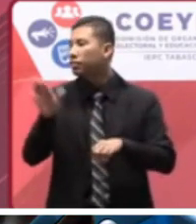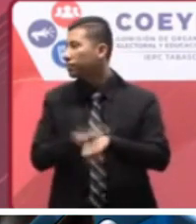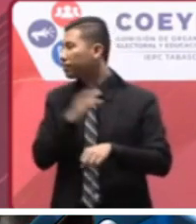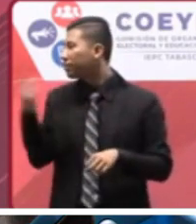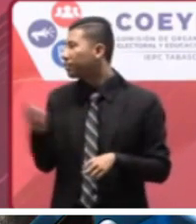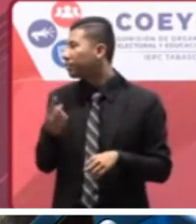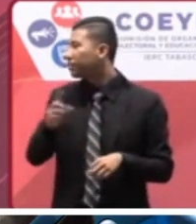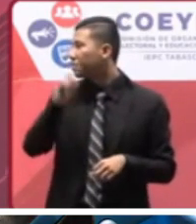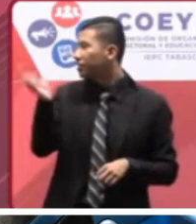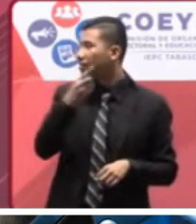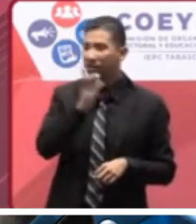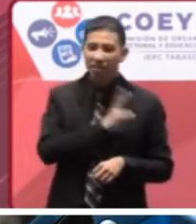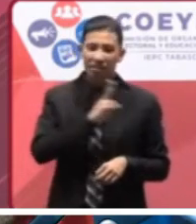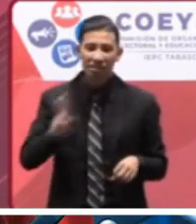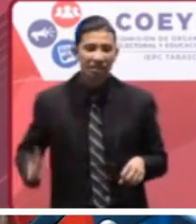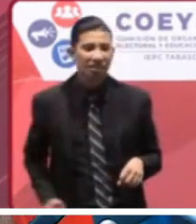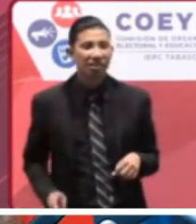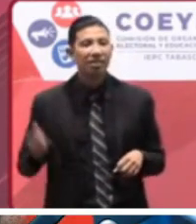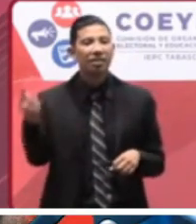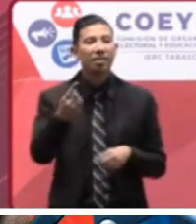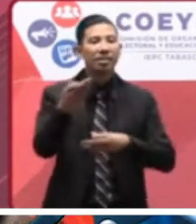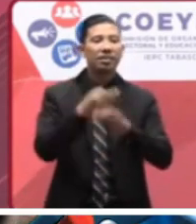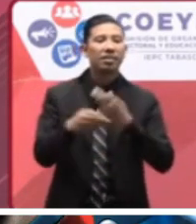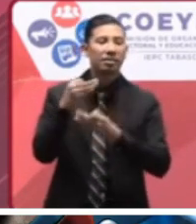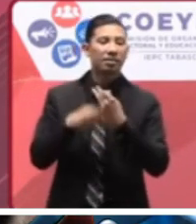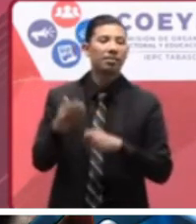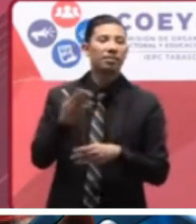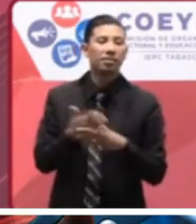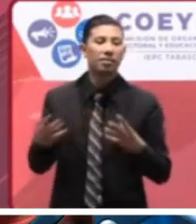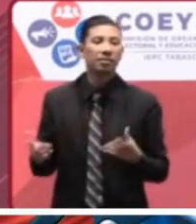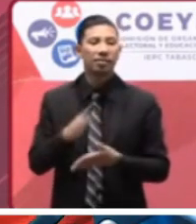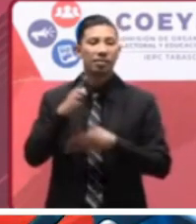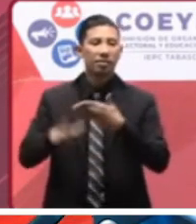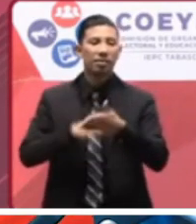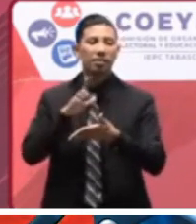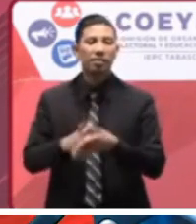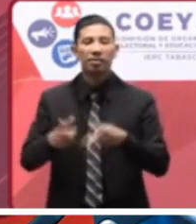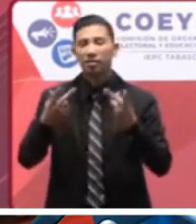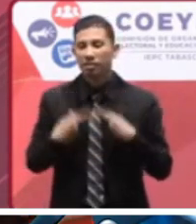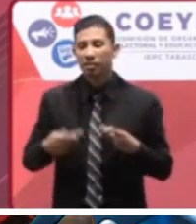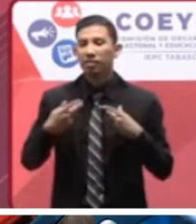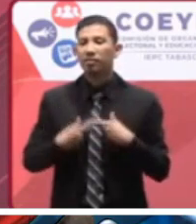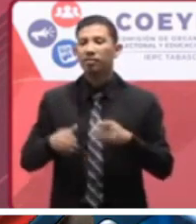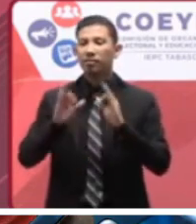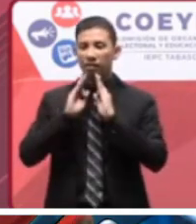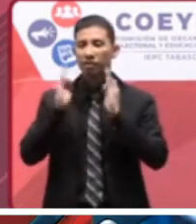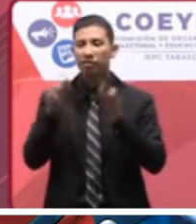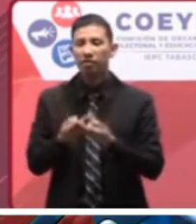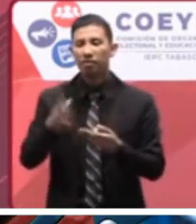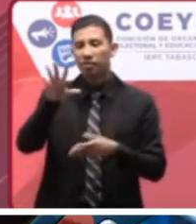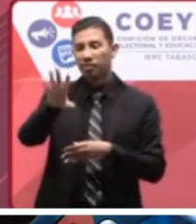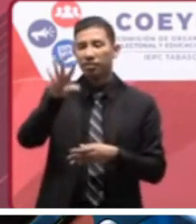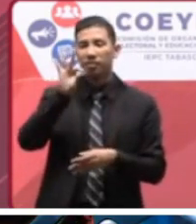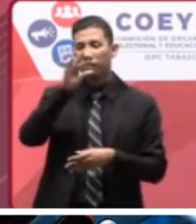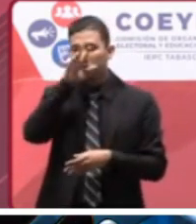el presidente que tiene toda la legitimidad de los ciudadanos, la forma en que fue electo, con